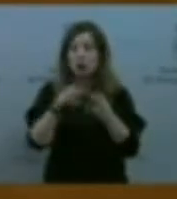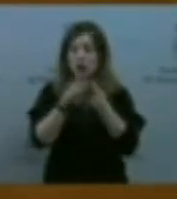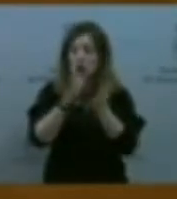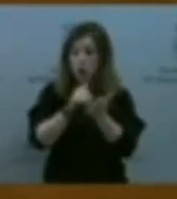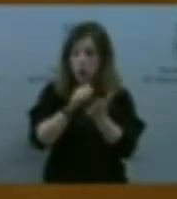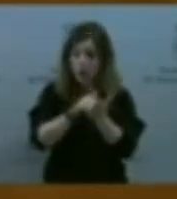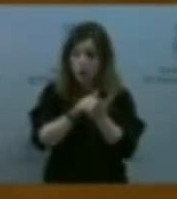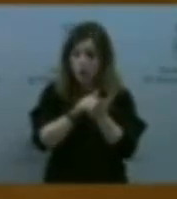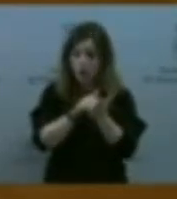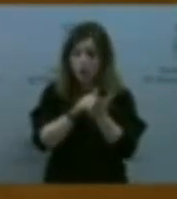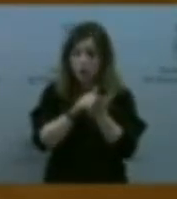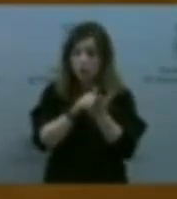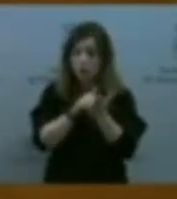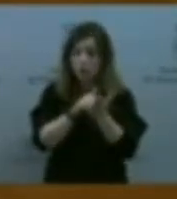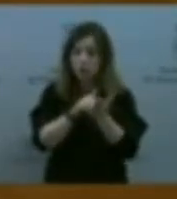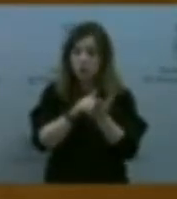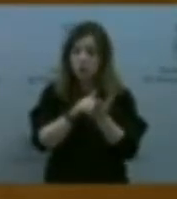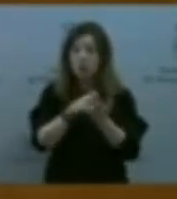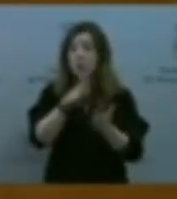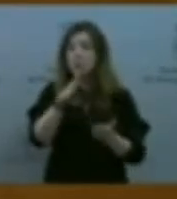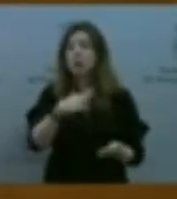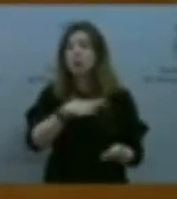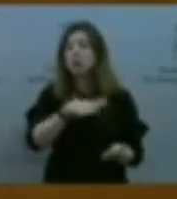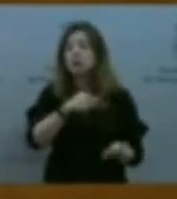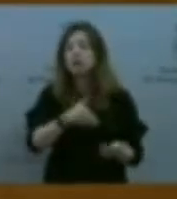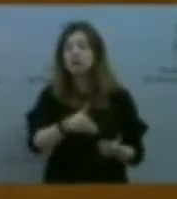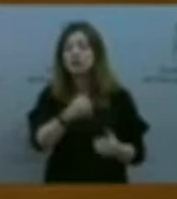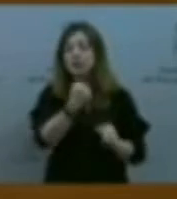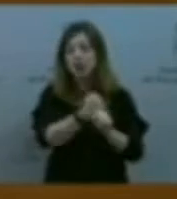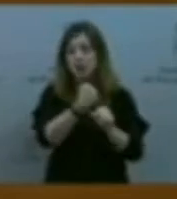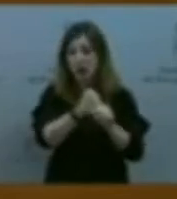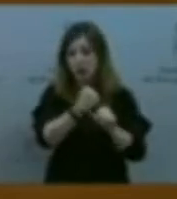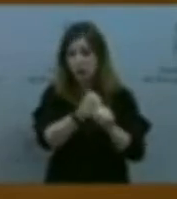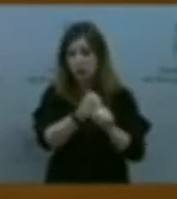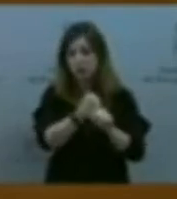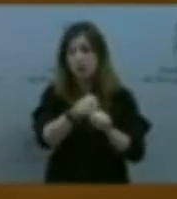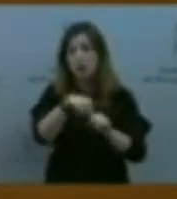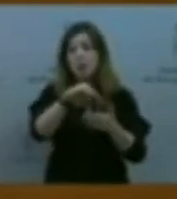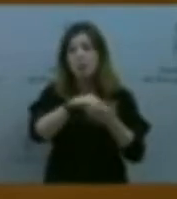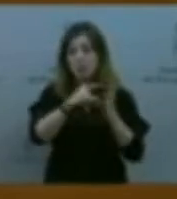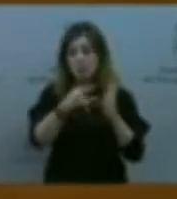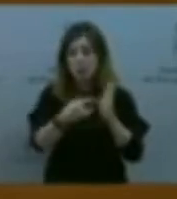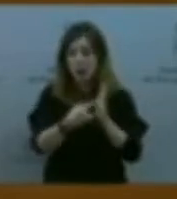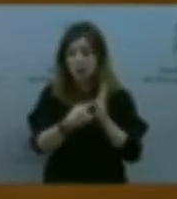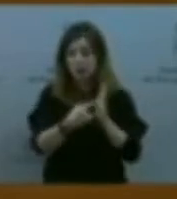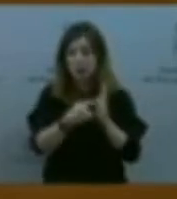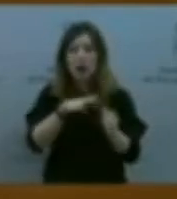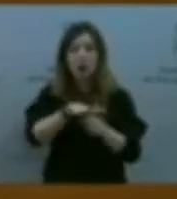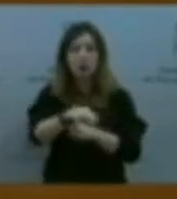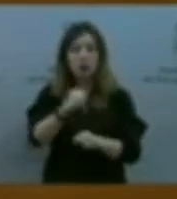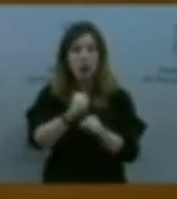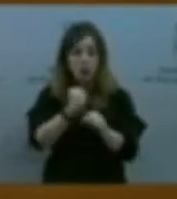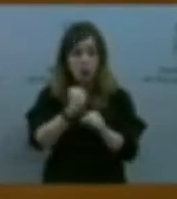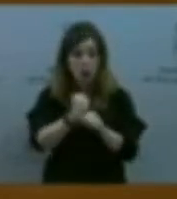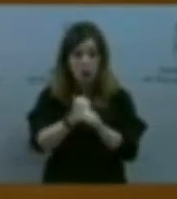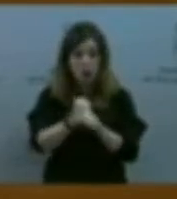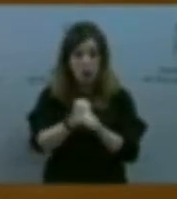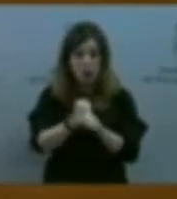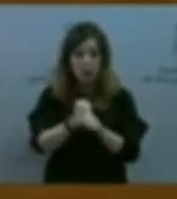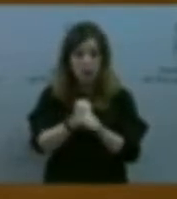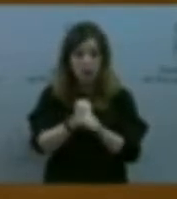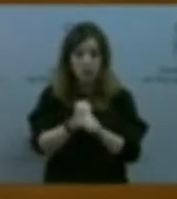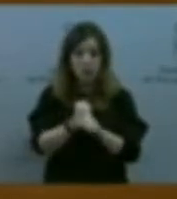posibles trabajadores de los planes que en el ámbito laboral tengan los respectivos municipios. Y aquí,